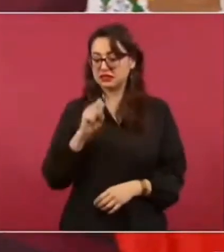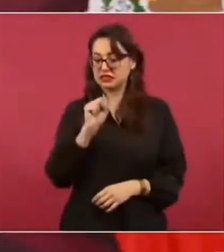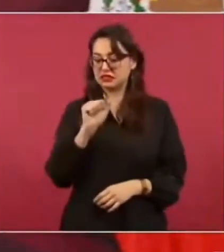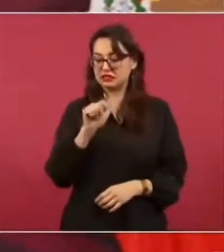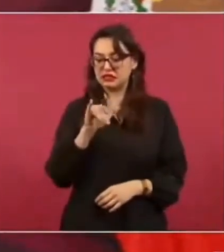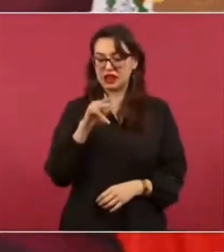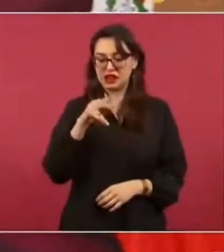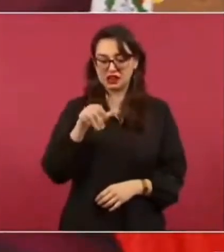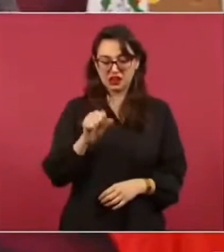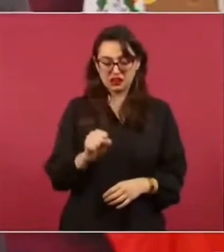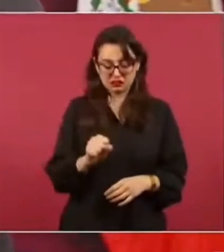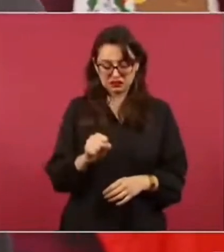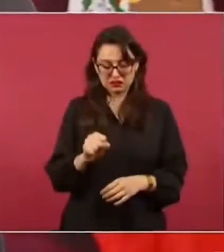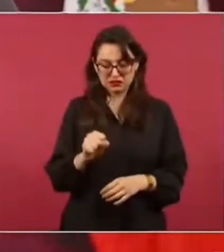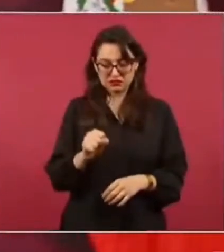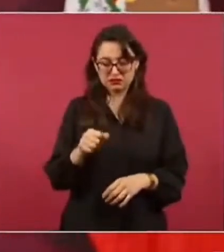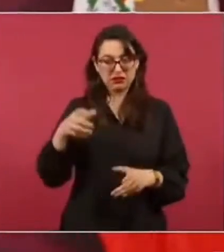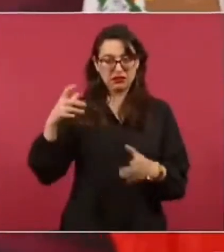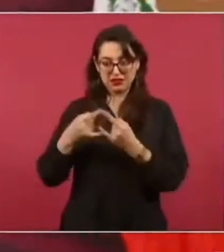y